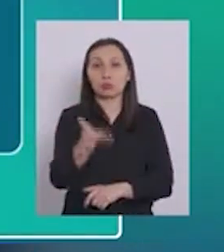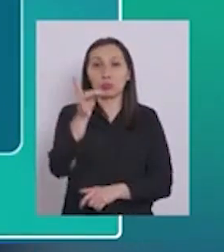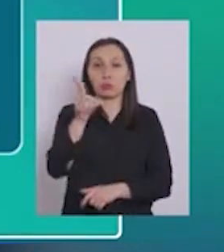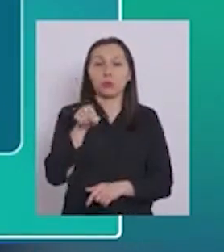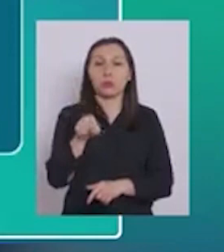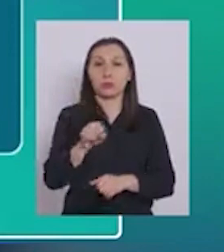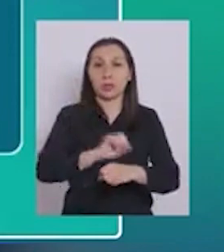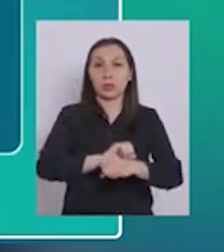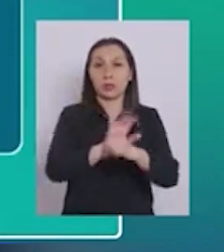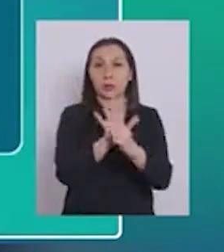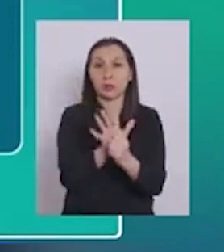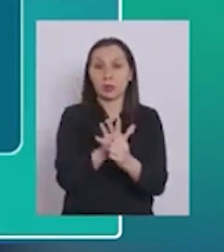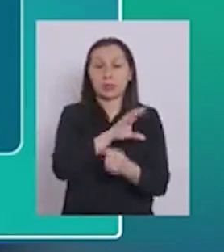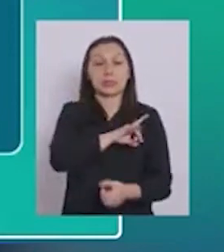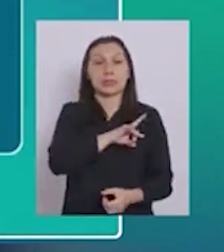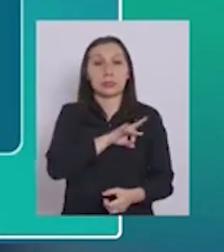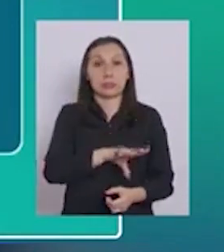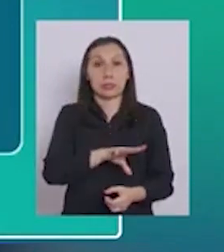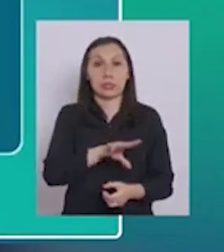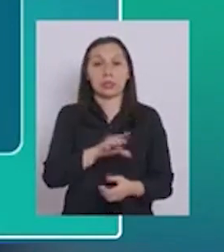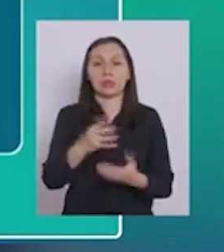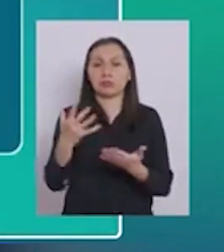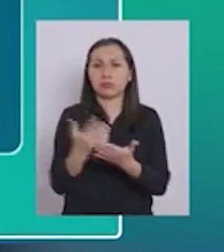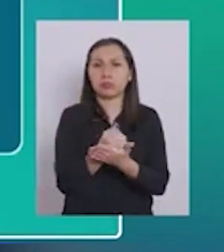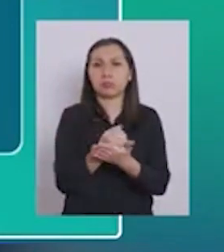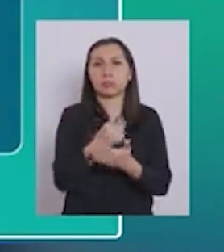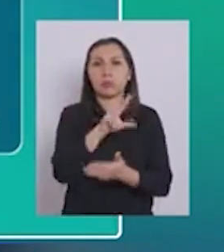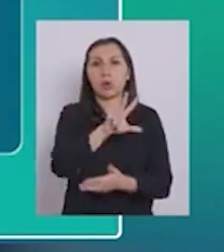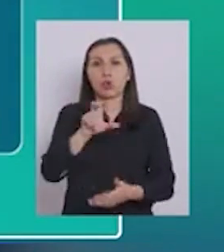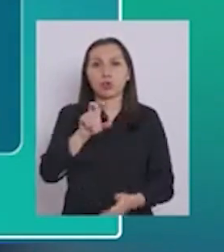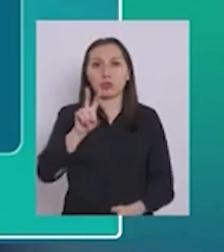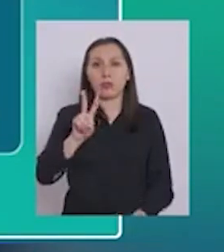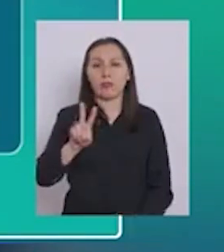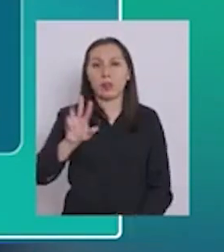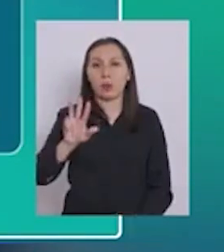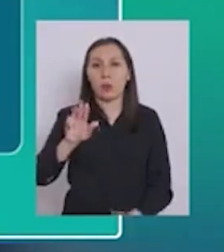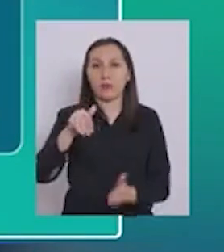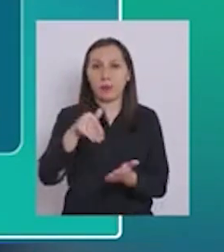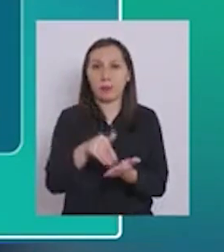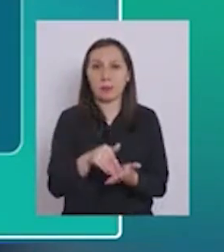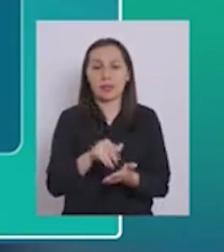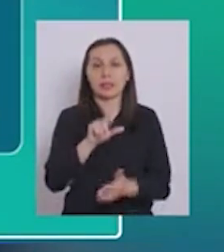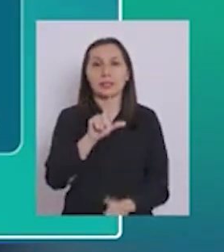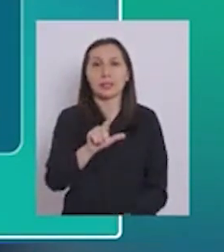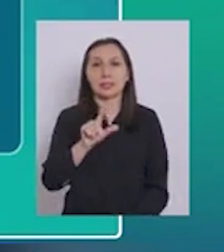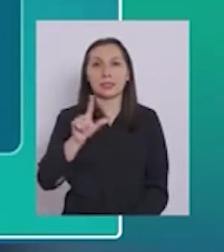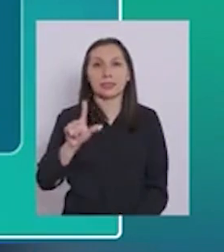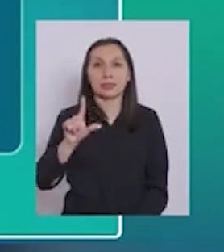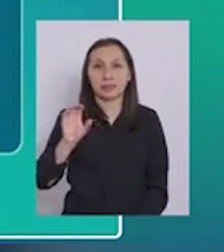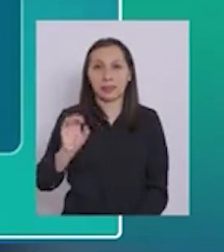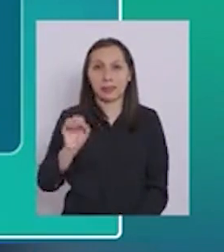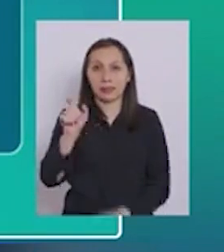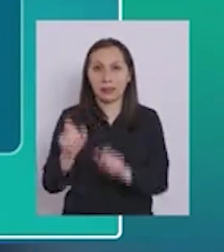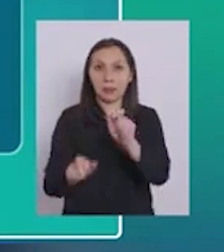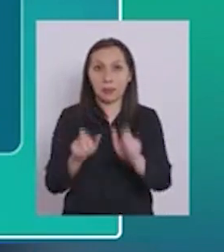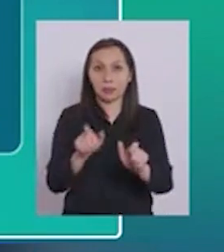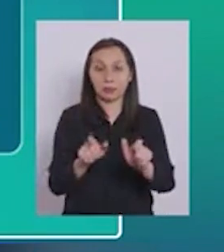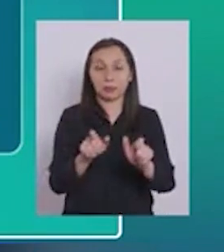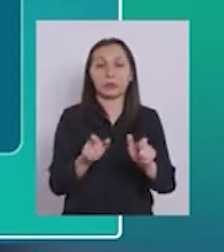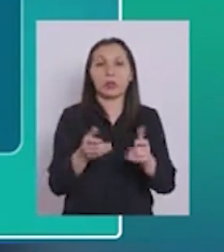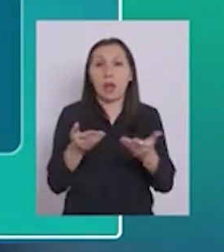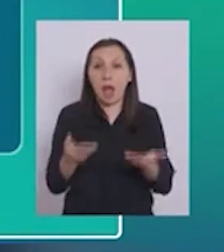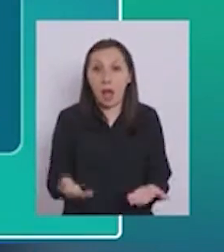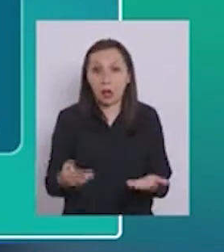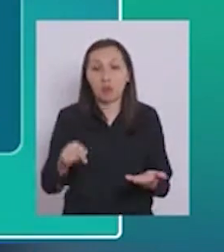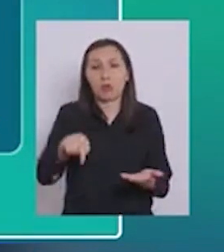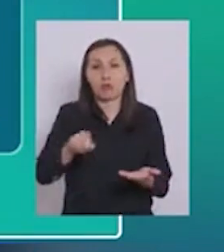cifra total de personas diagnosticadas con kobe 19 en el país alcanza los 829 mil 770